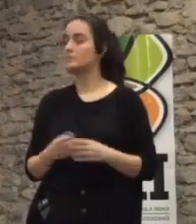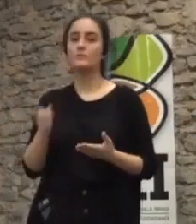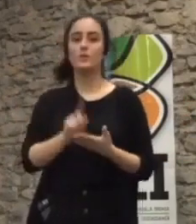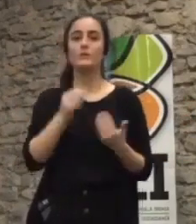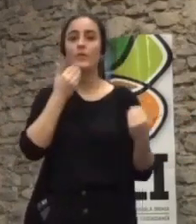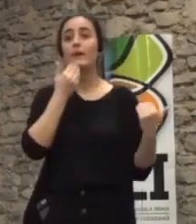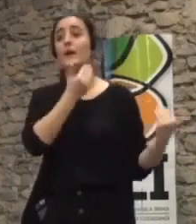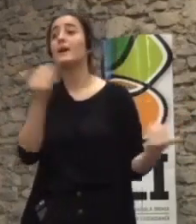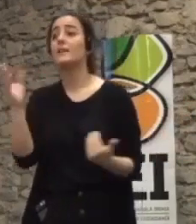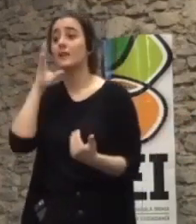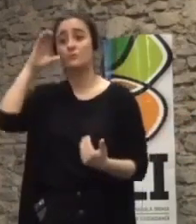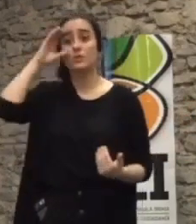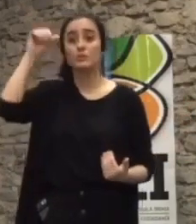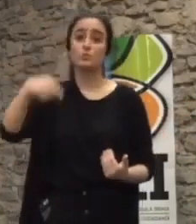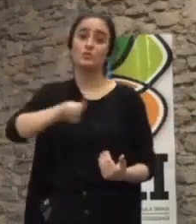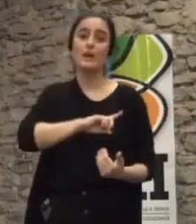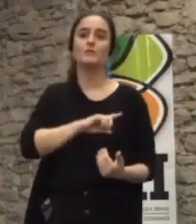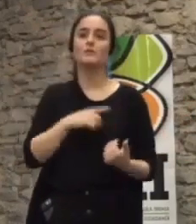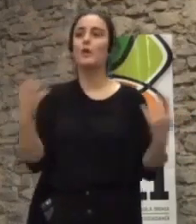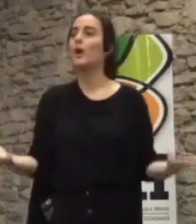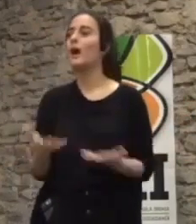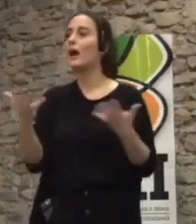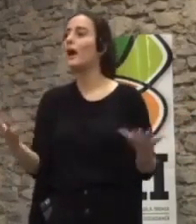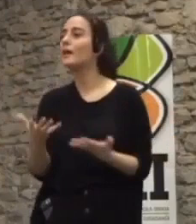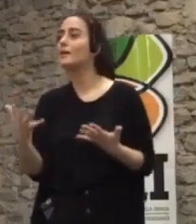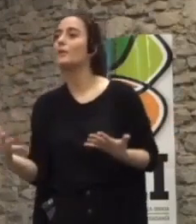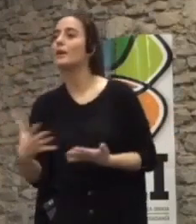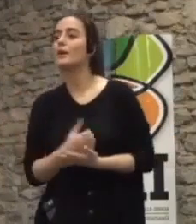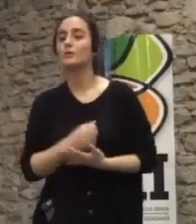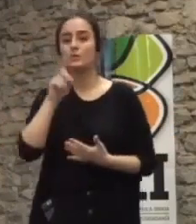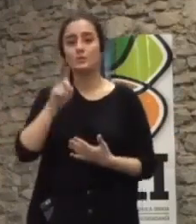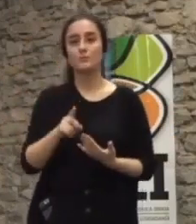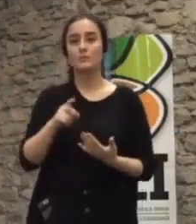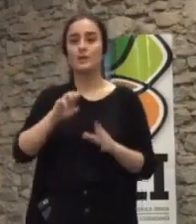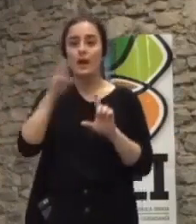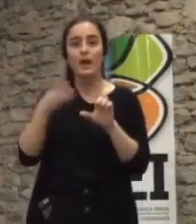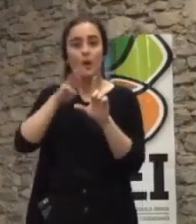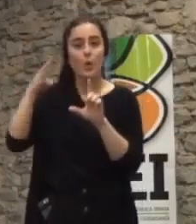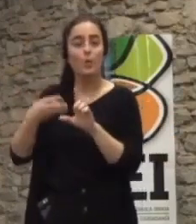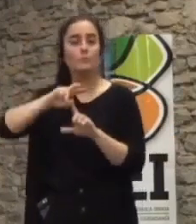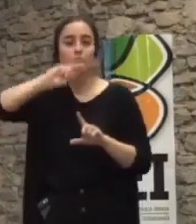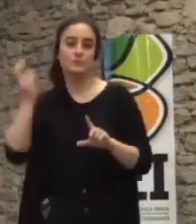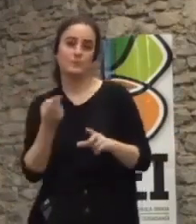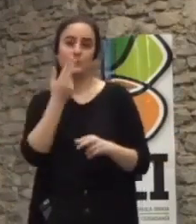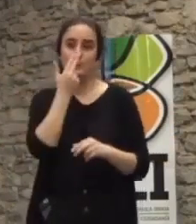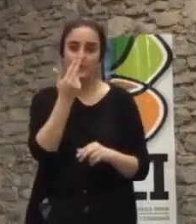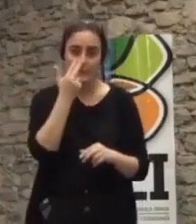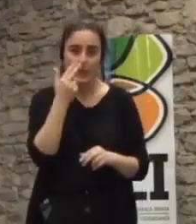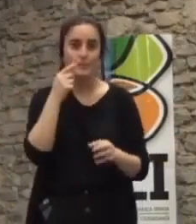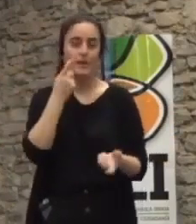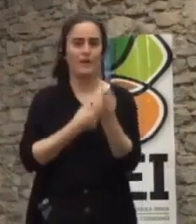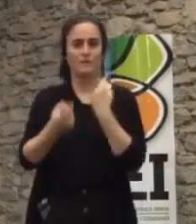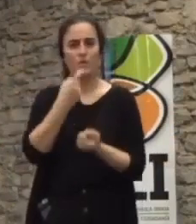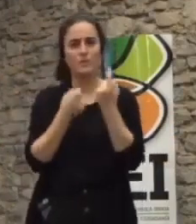gracias por escucharnos y animo a todo el mundo a visitar las distintas webs para que contraste información y que se